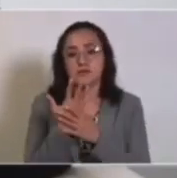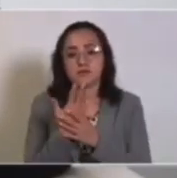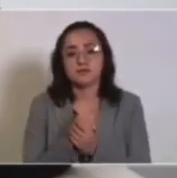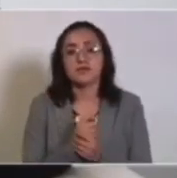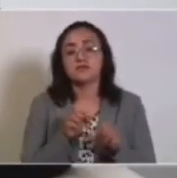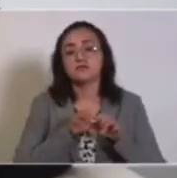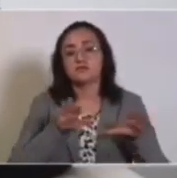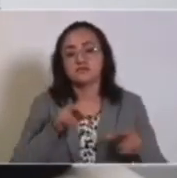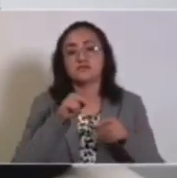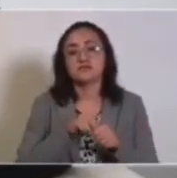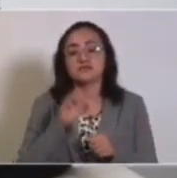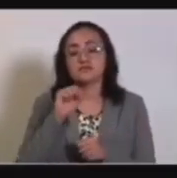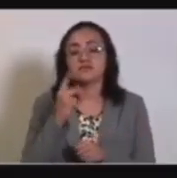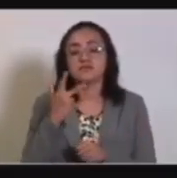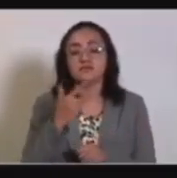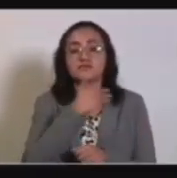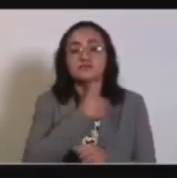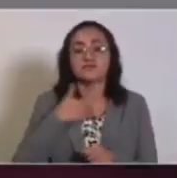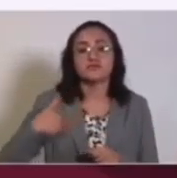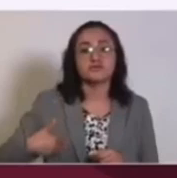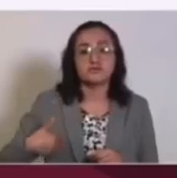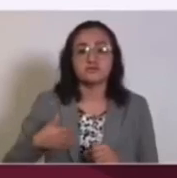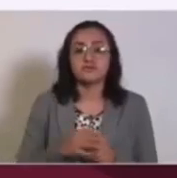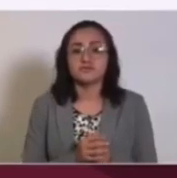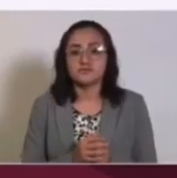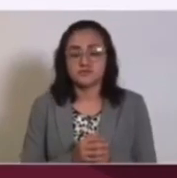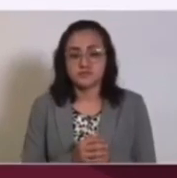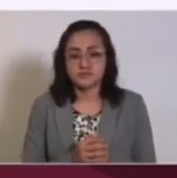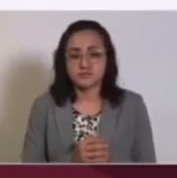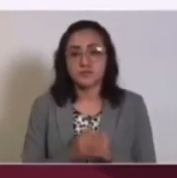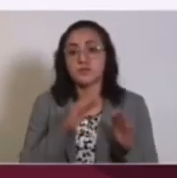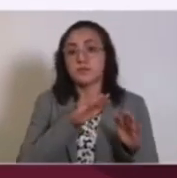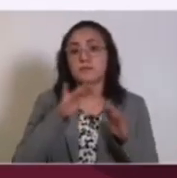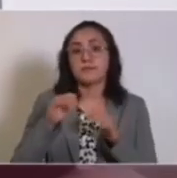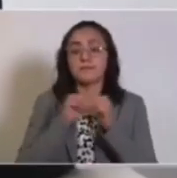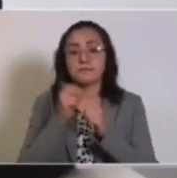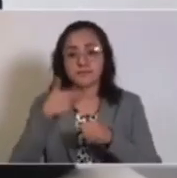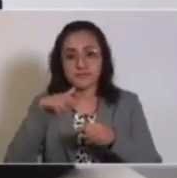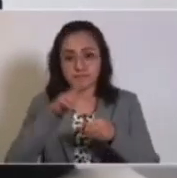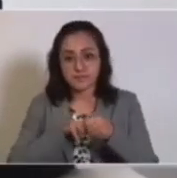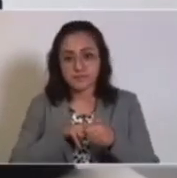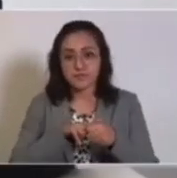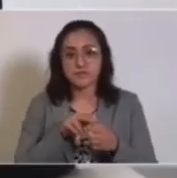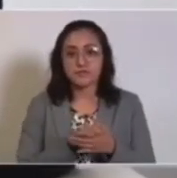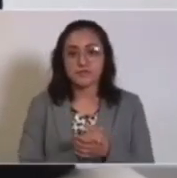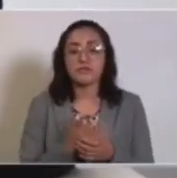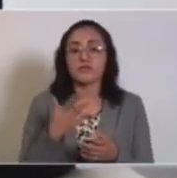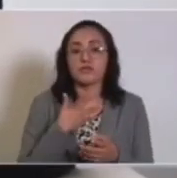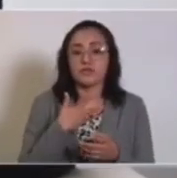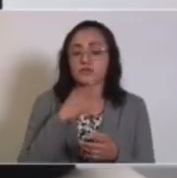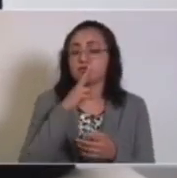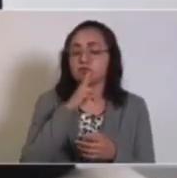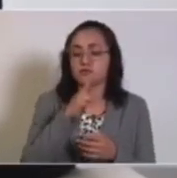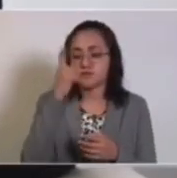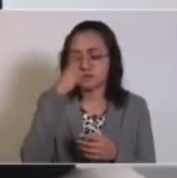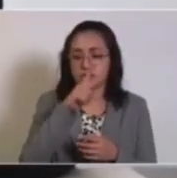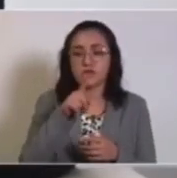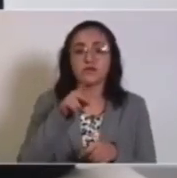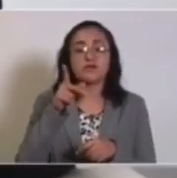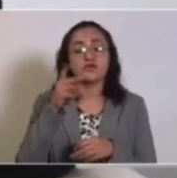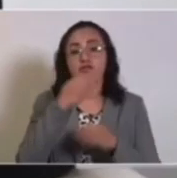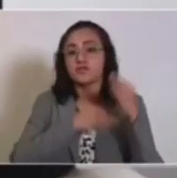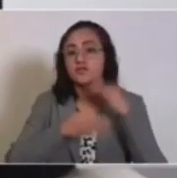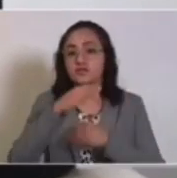distribuidos en 68 municipios en lo que se refiere a hospitalización tenemos reporte para el doctor